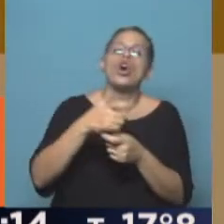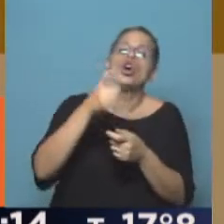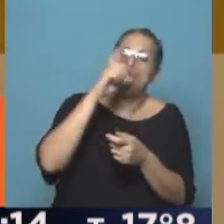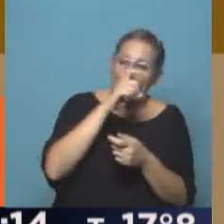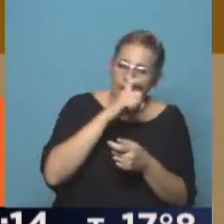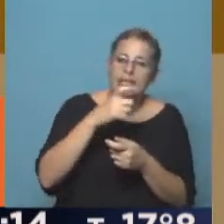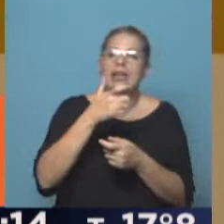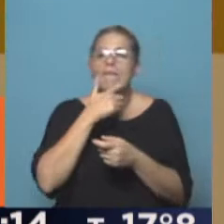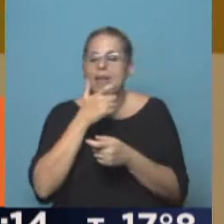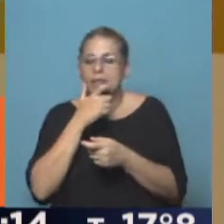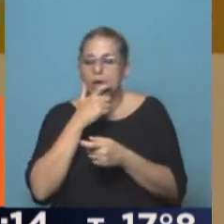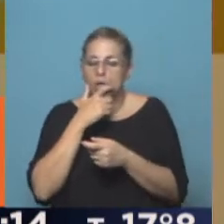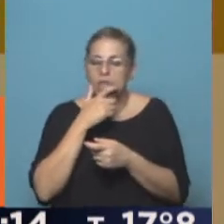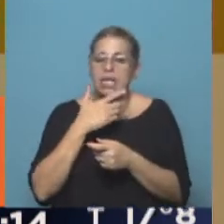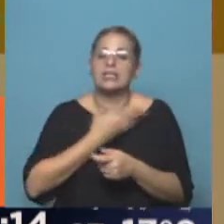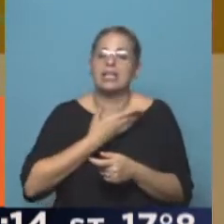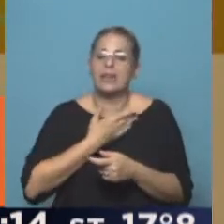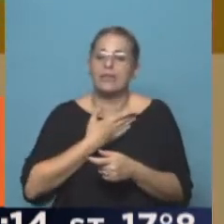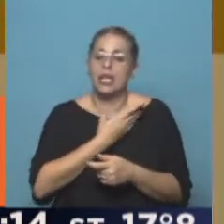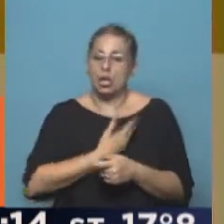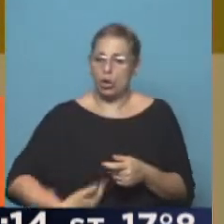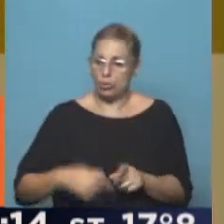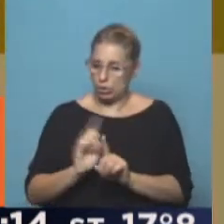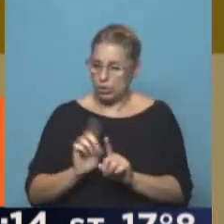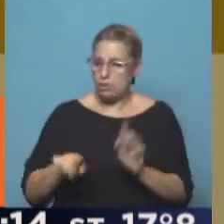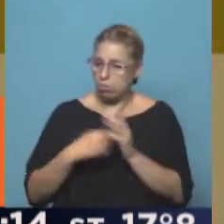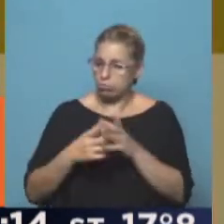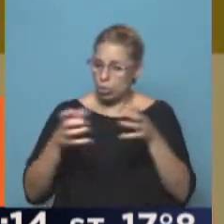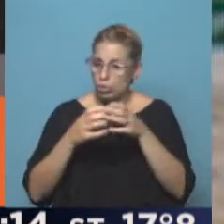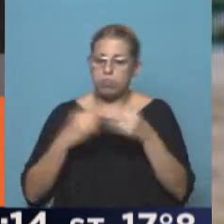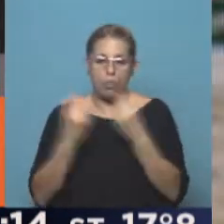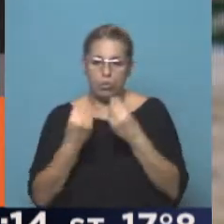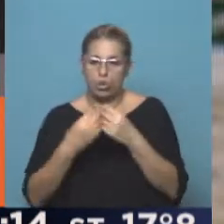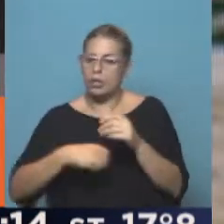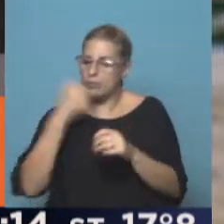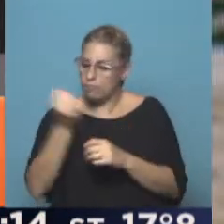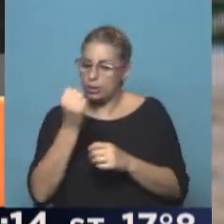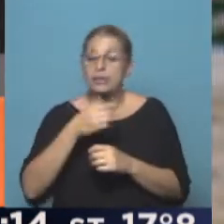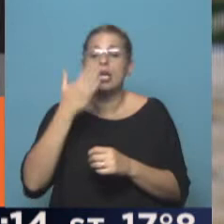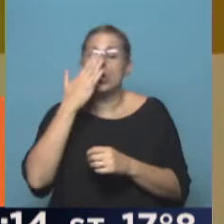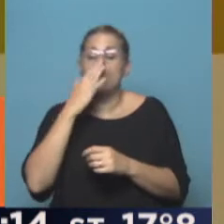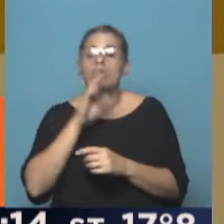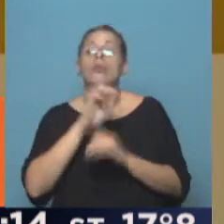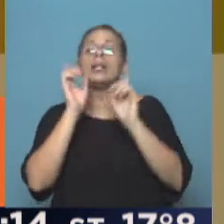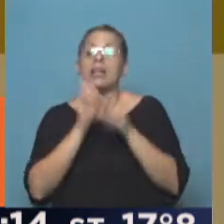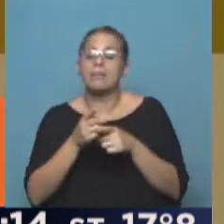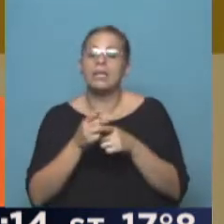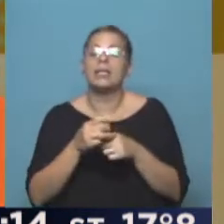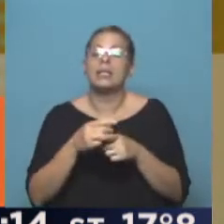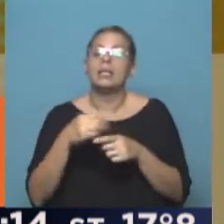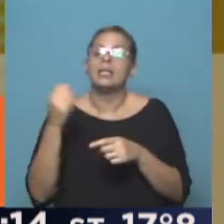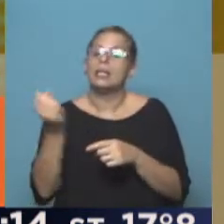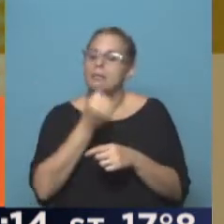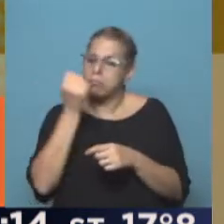en santa fe donde no gobernamos pero hacemos la principal fuerza este en córdoba donde no gobernamos pero somos la principal fuerza oposición está